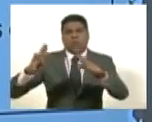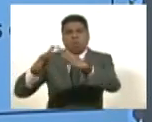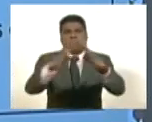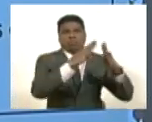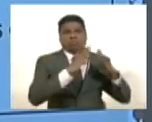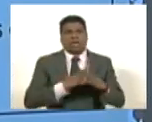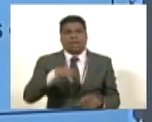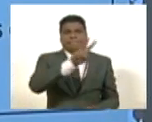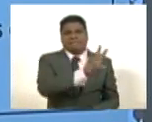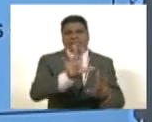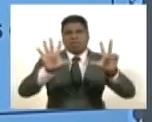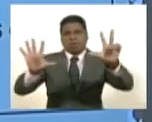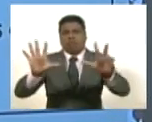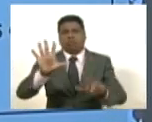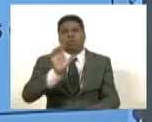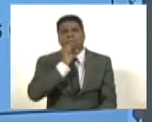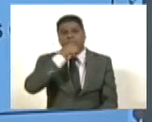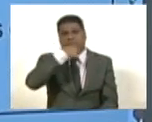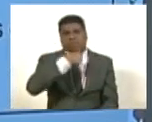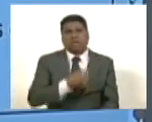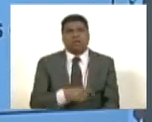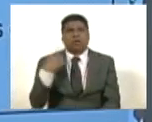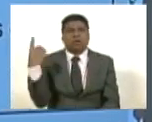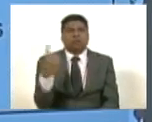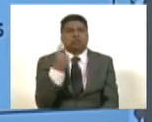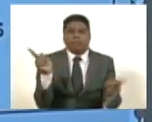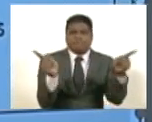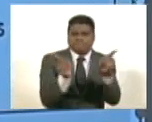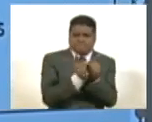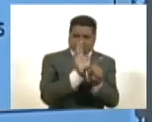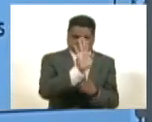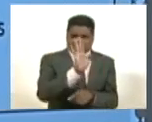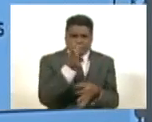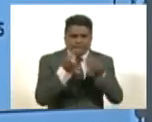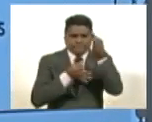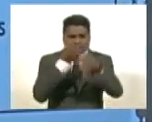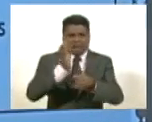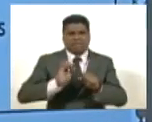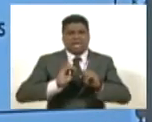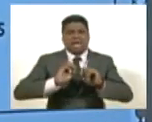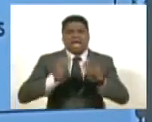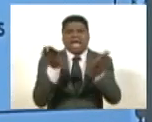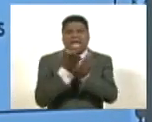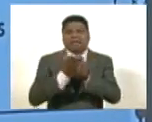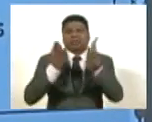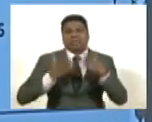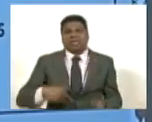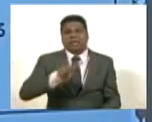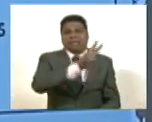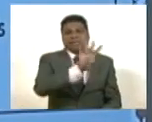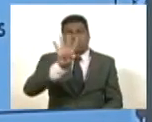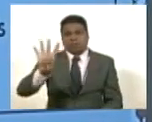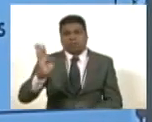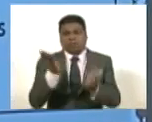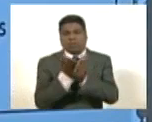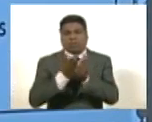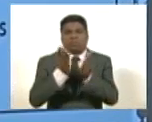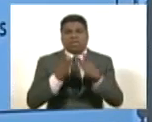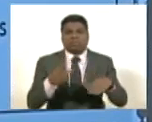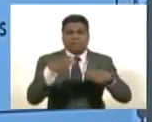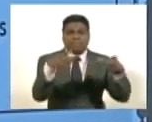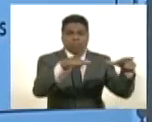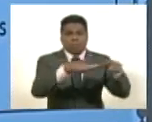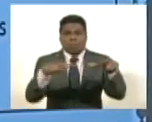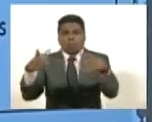28 pensionados. Solo un pequeño paréntesis, en el caso de los estudiantes, los 24 estudiantes por subsector